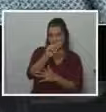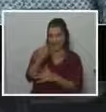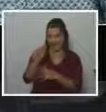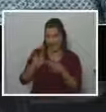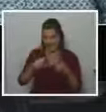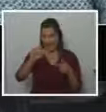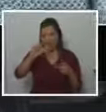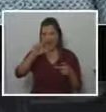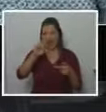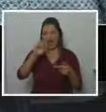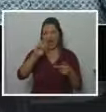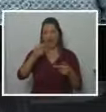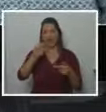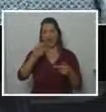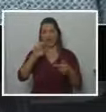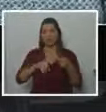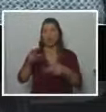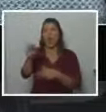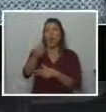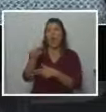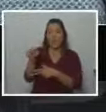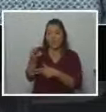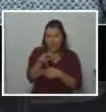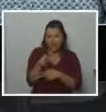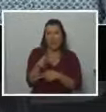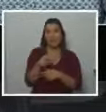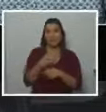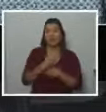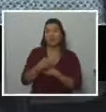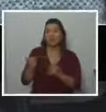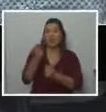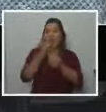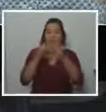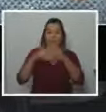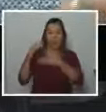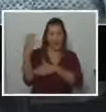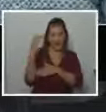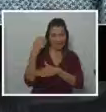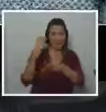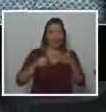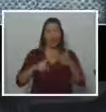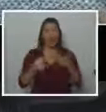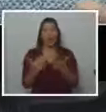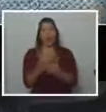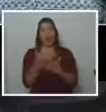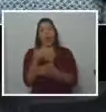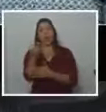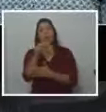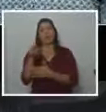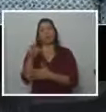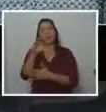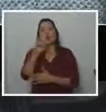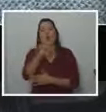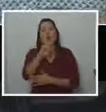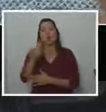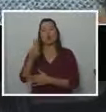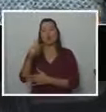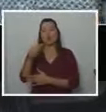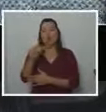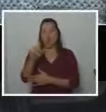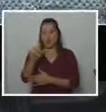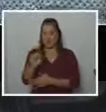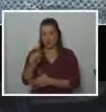mis compañeros de repartidores de comidas allá en Cartago. Ajá. Y para mis nuevos compañeros de Corrugados del Huarco. También para